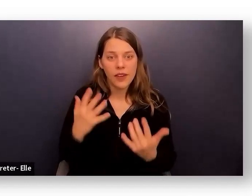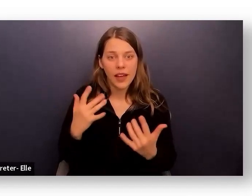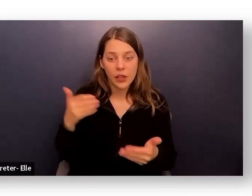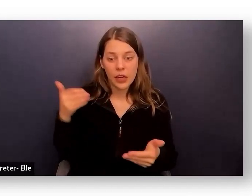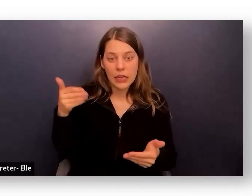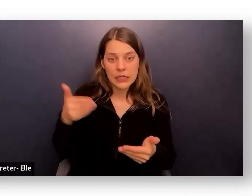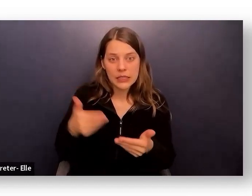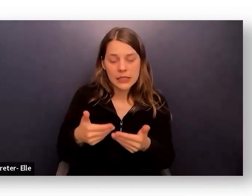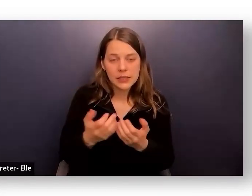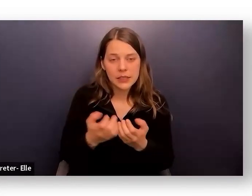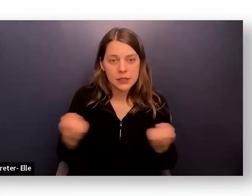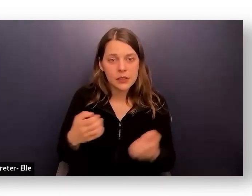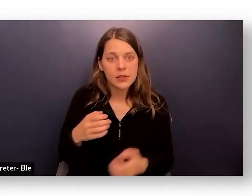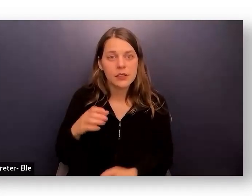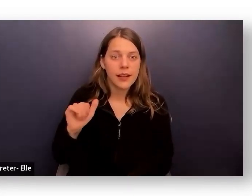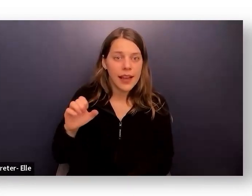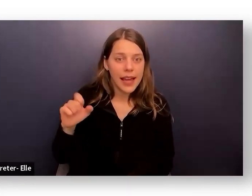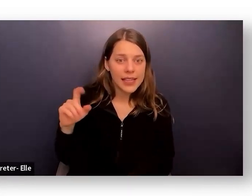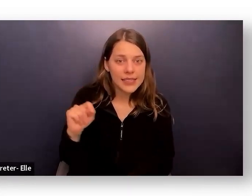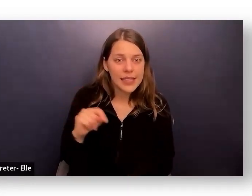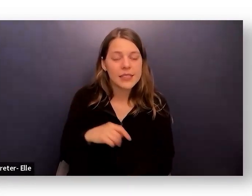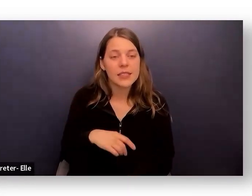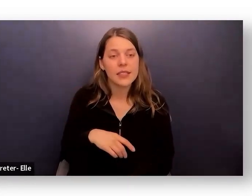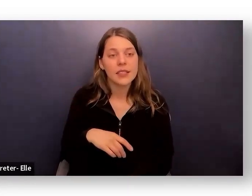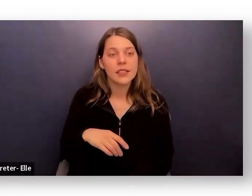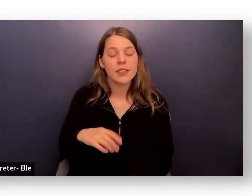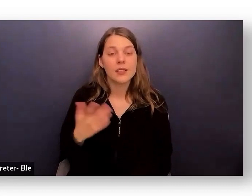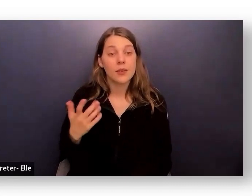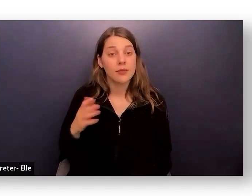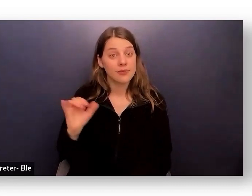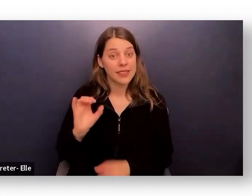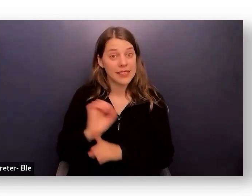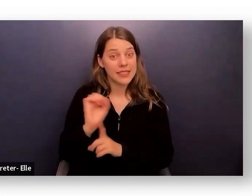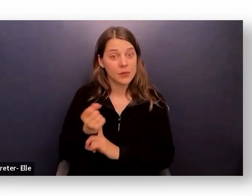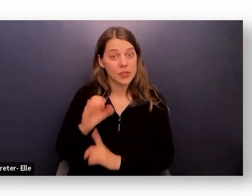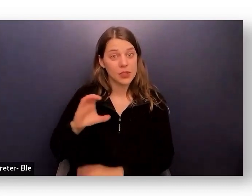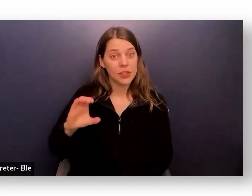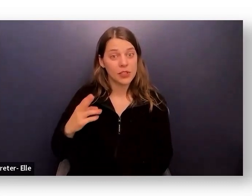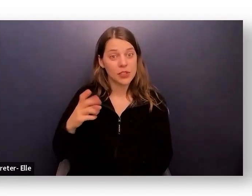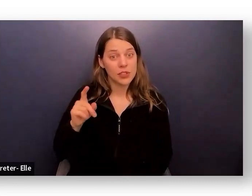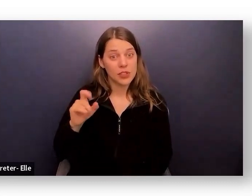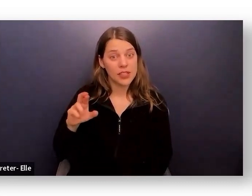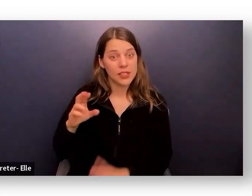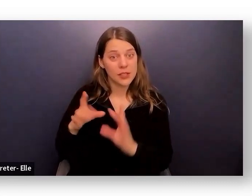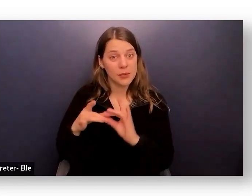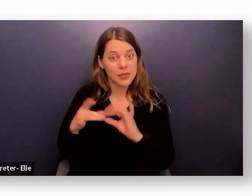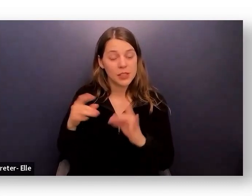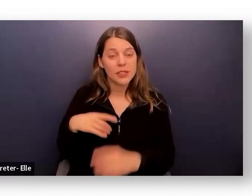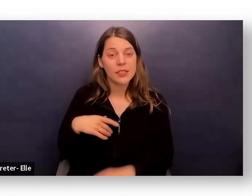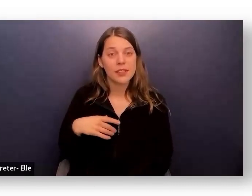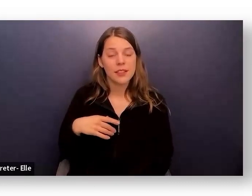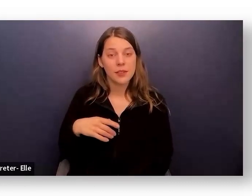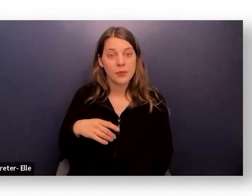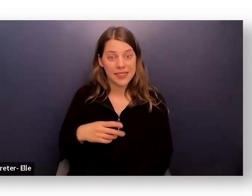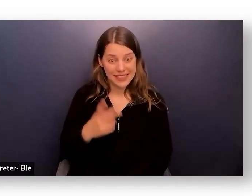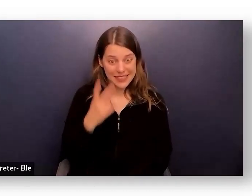Y también quiero hablar un poco de incendio forestal que invade cerca de los activos. Nosotros estamos monitoreando los incendios, está